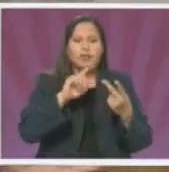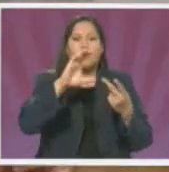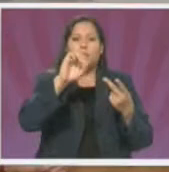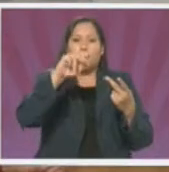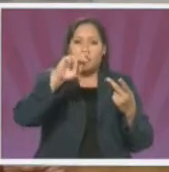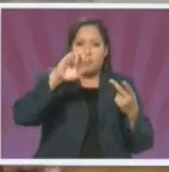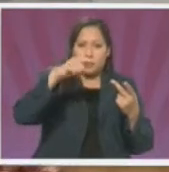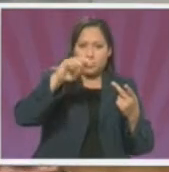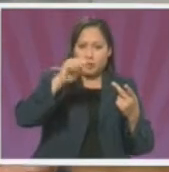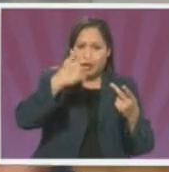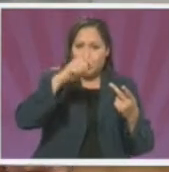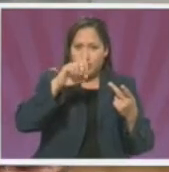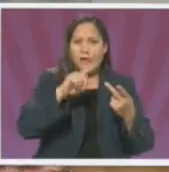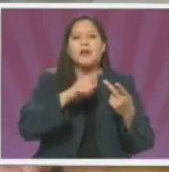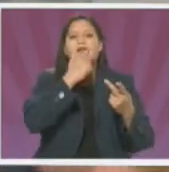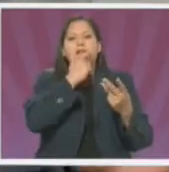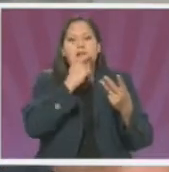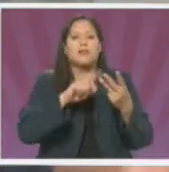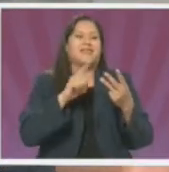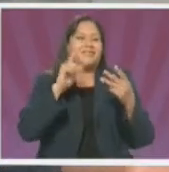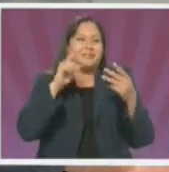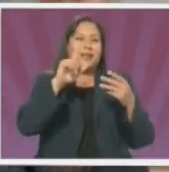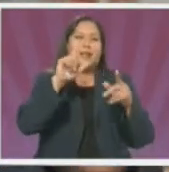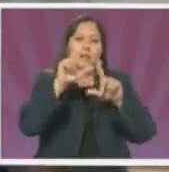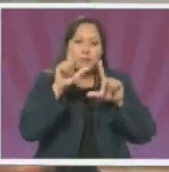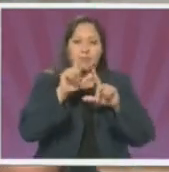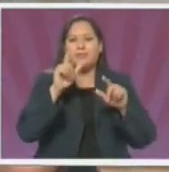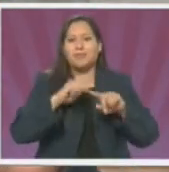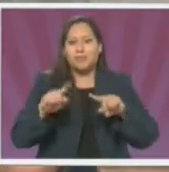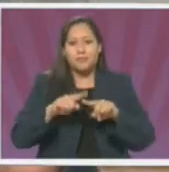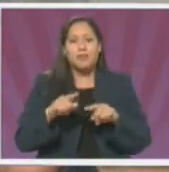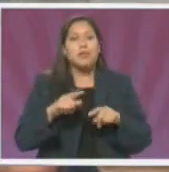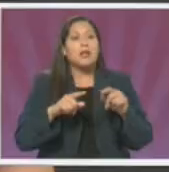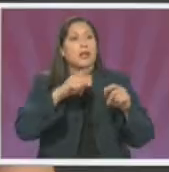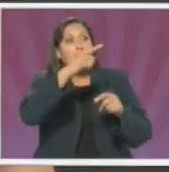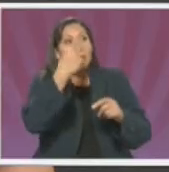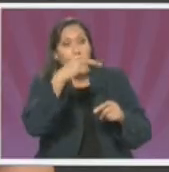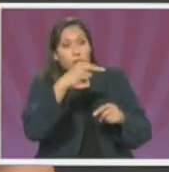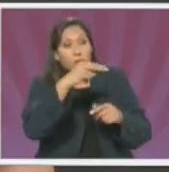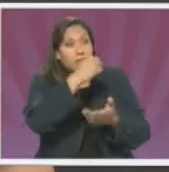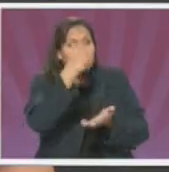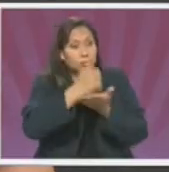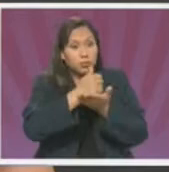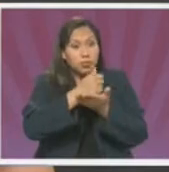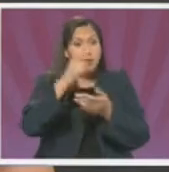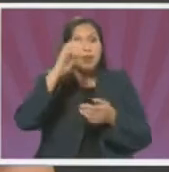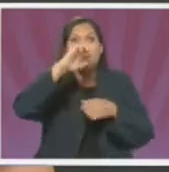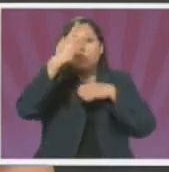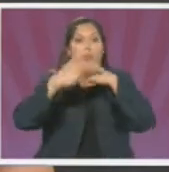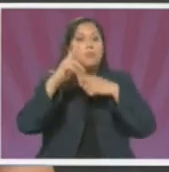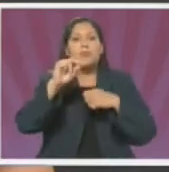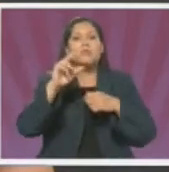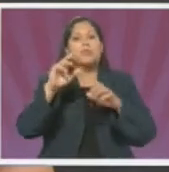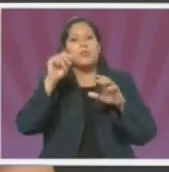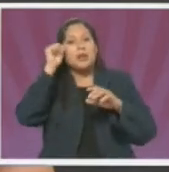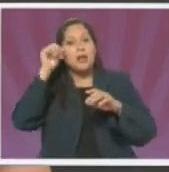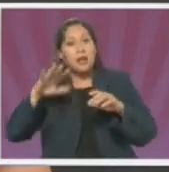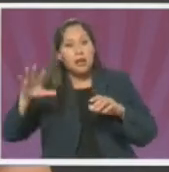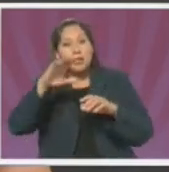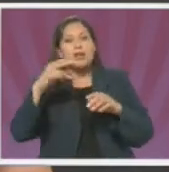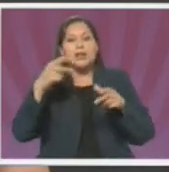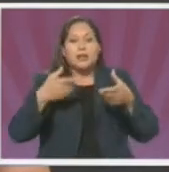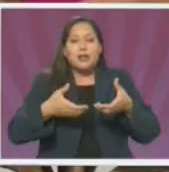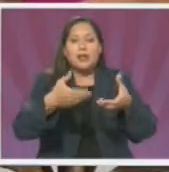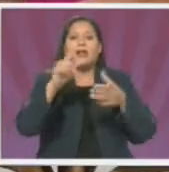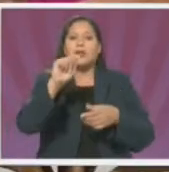está Florencia. Londres. Así es. Creo que hay una que no tiene nombre de ciudad europea, sino asiática. Oriental, ¿qué tal? Tokio. Tokio,